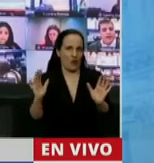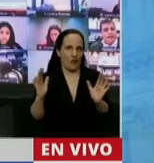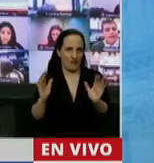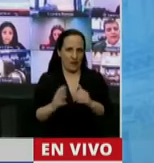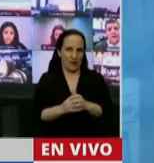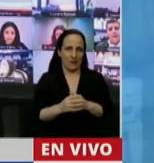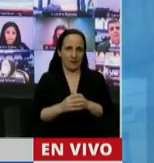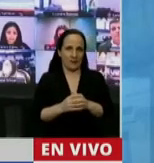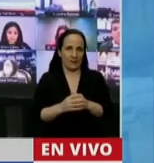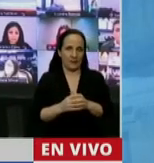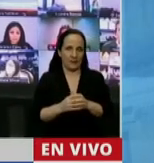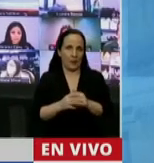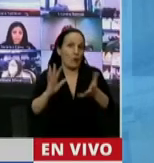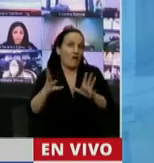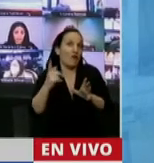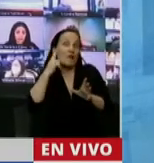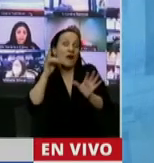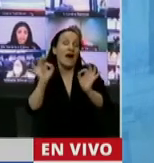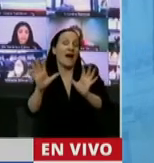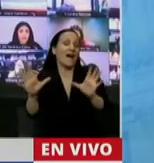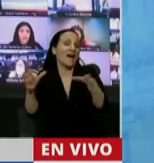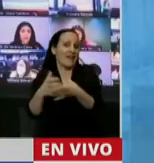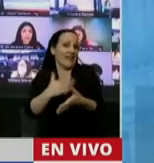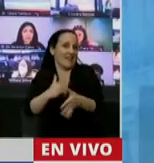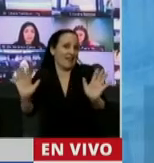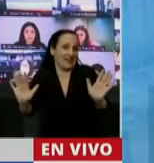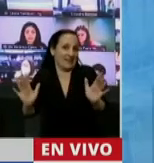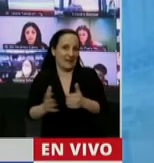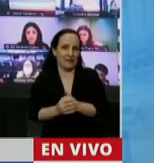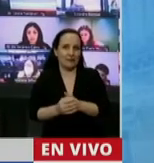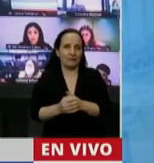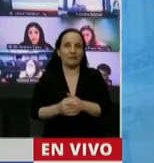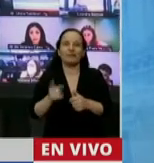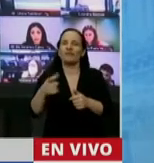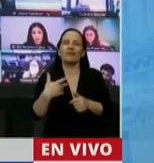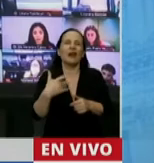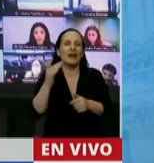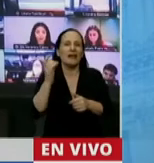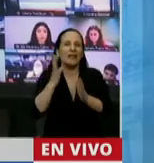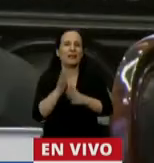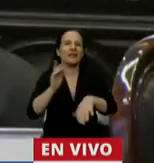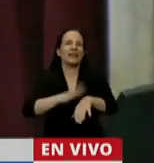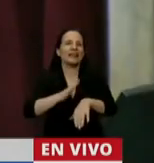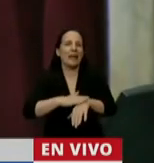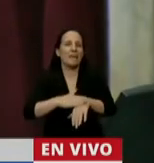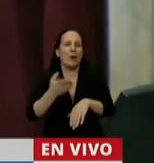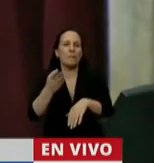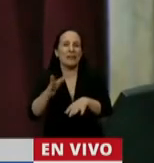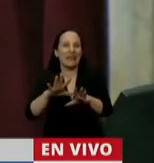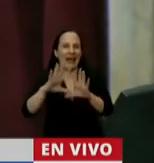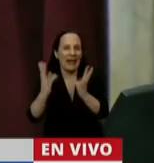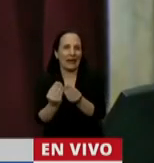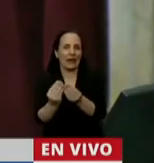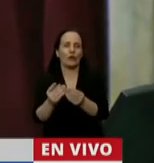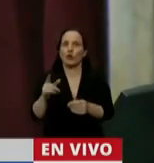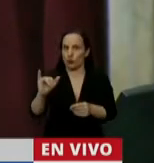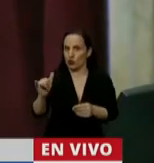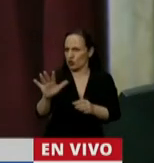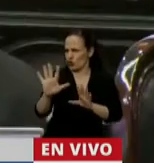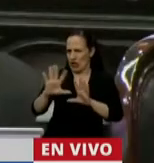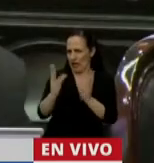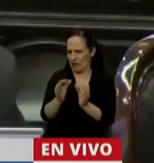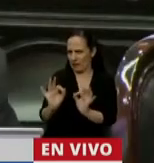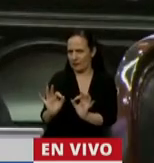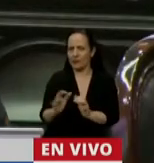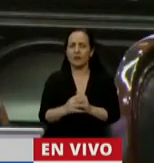así otras cuestiones que están pasando, sí, en el Congreso. Ayer también en comisión se dio visto bueno al proyecto de ley